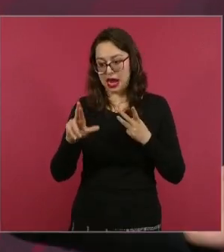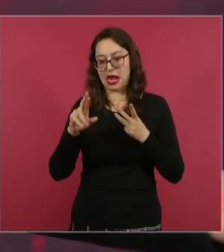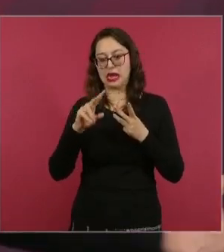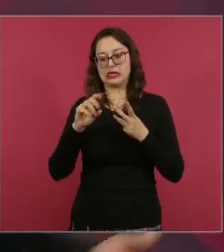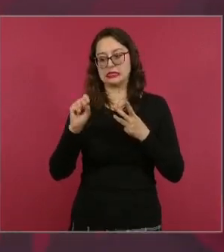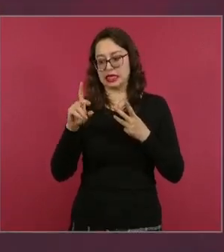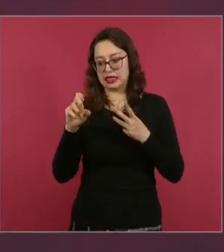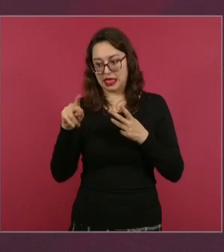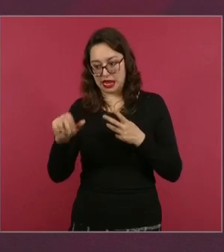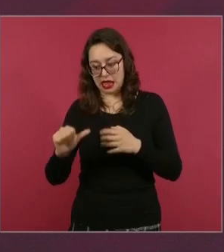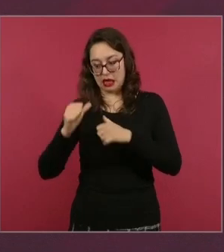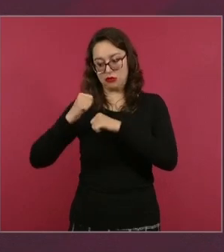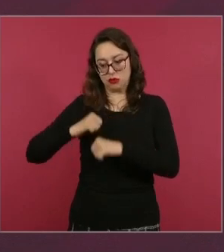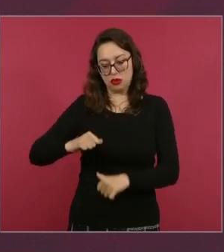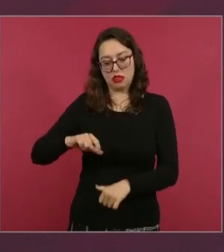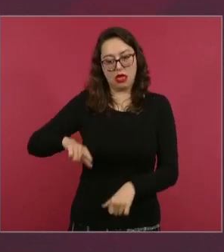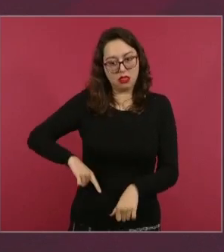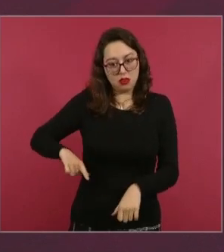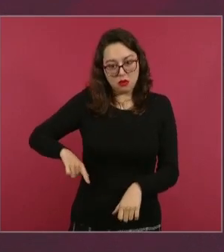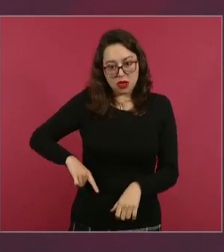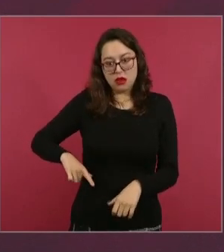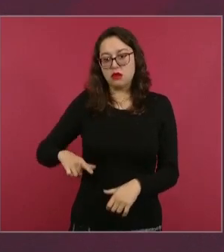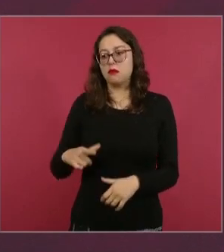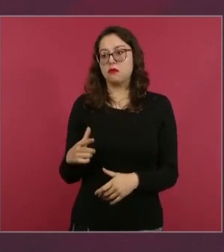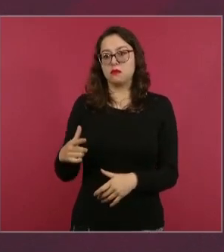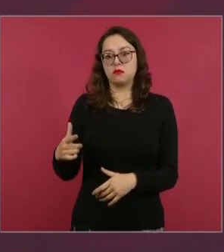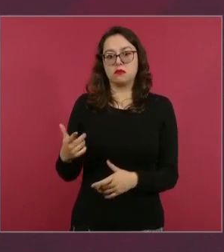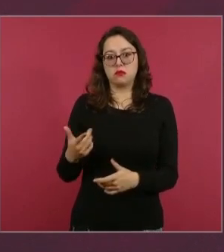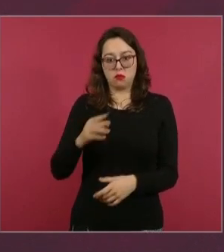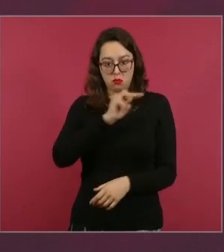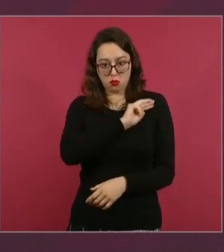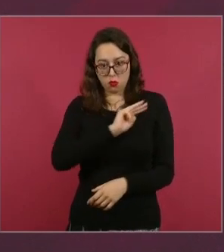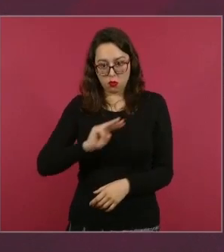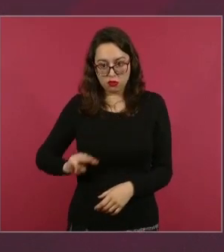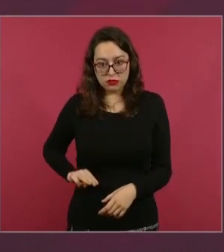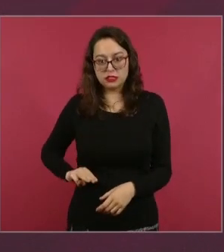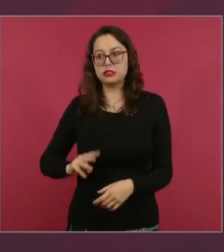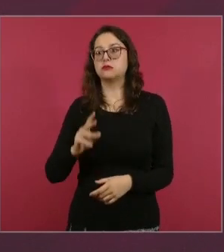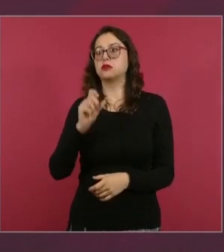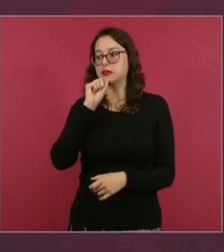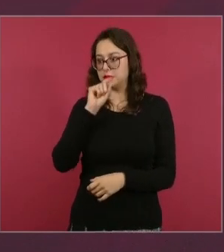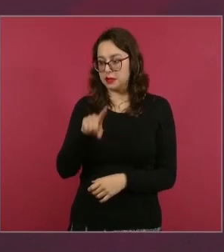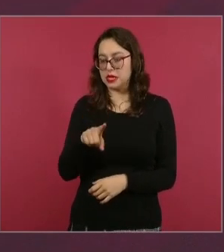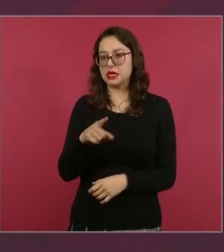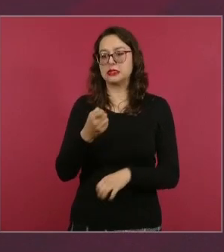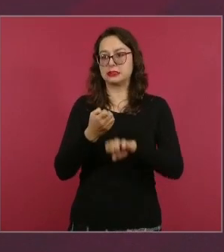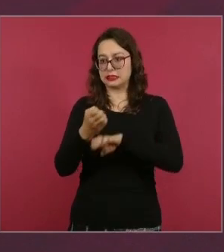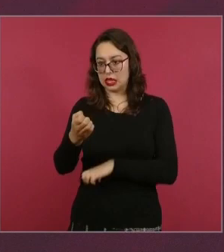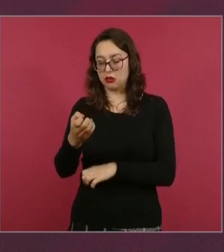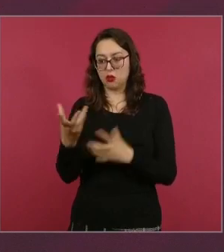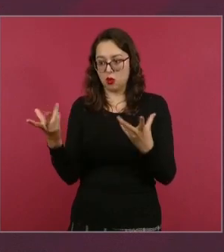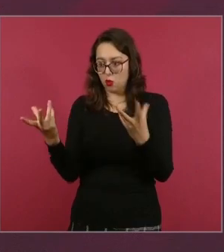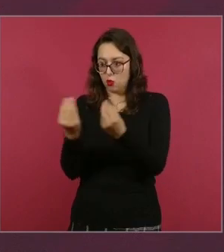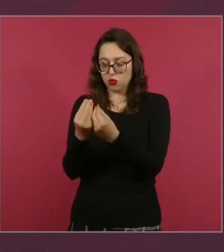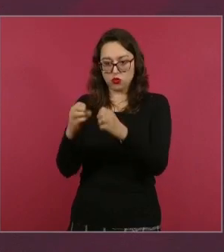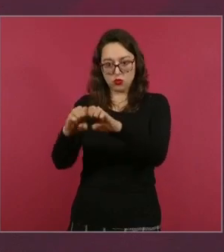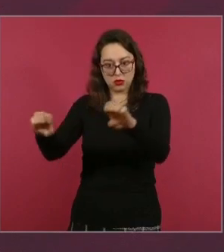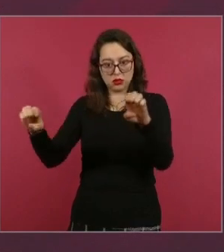las autoridades del Municipio del Estado Ya